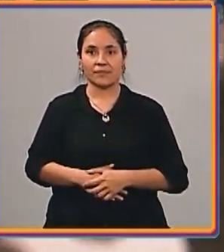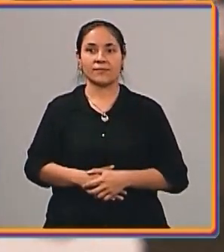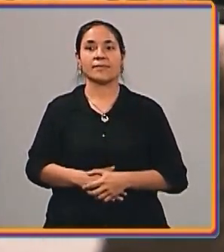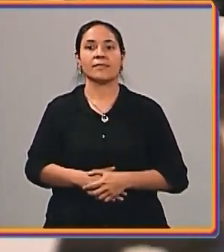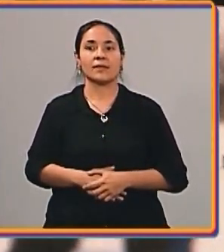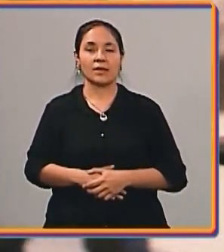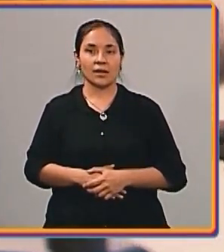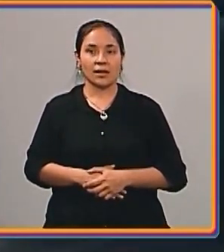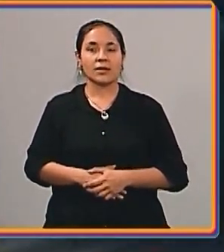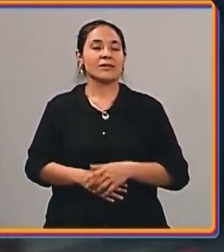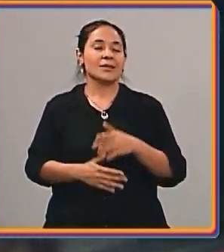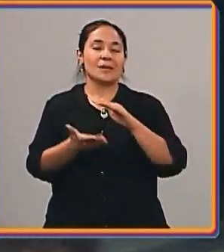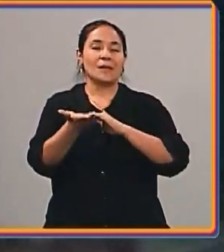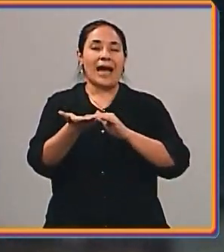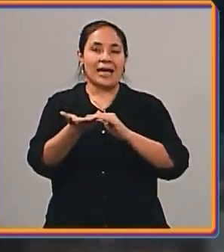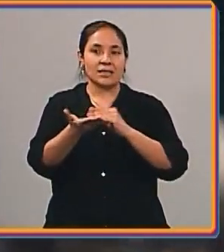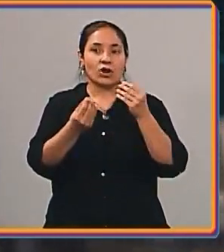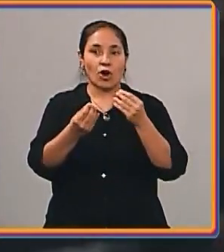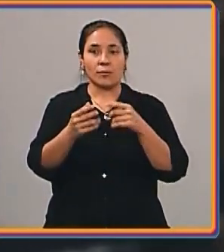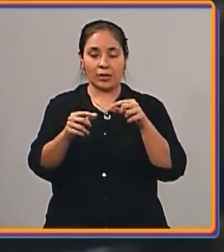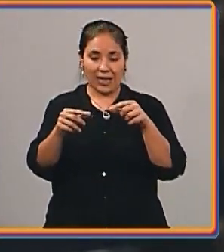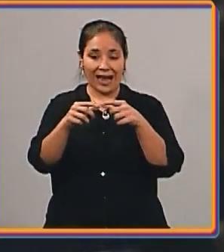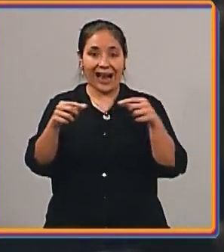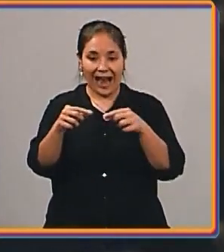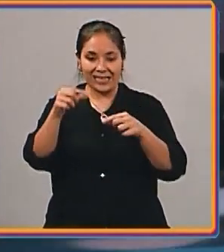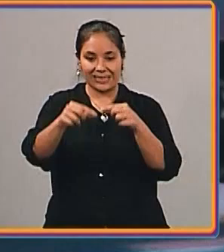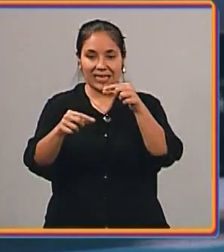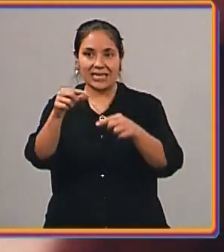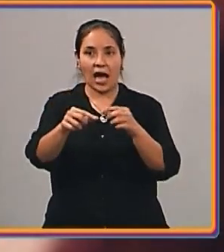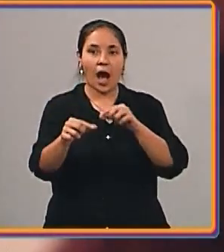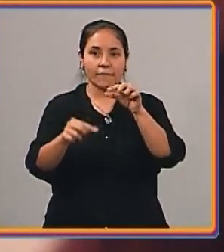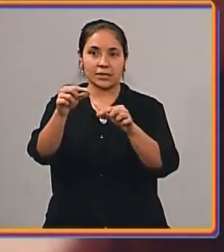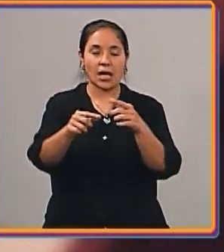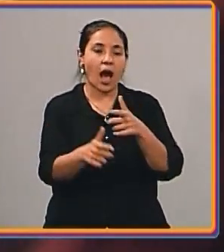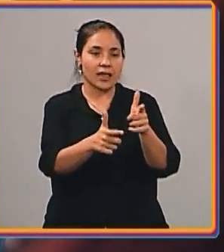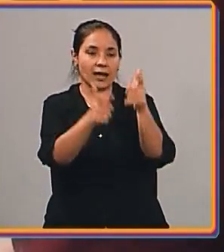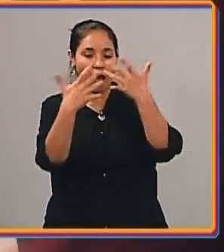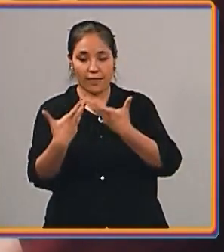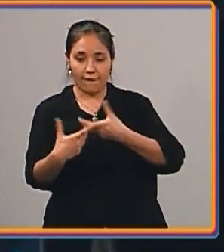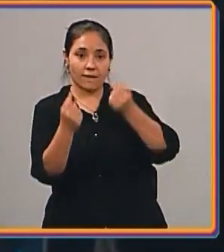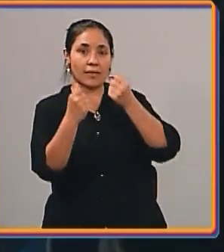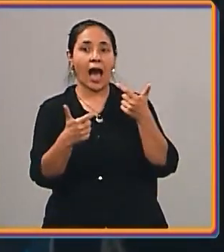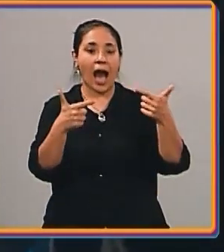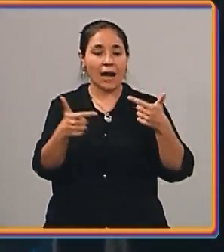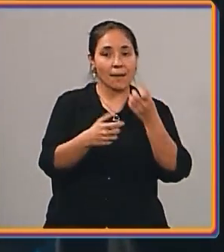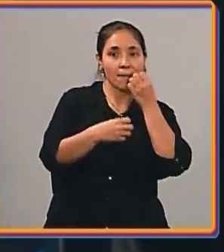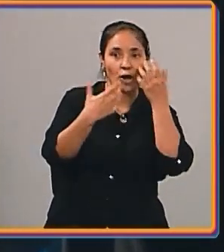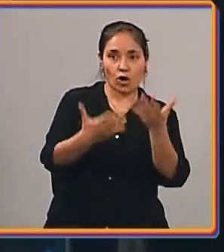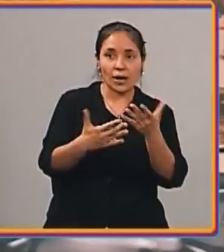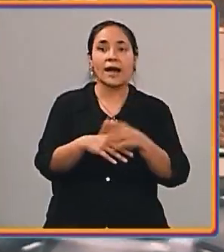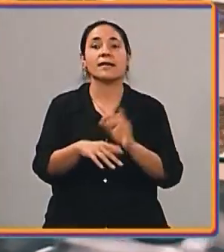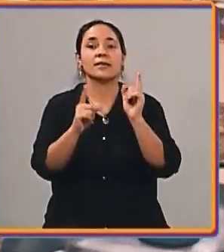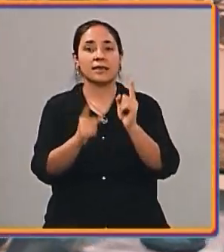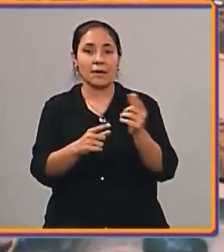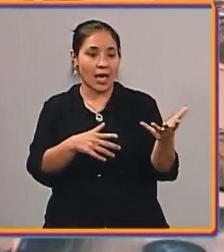Las mecánicas en Doom son básicas. Deberemos avanzar por casillas, atacar, defender, robar cartas, mejorar armas y equipamientos,